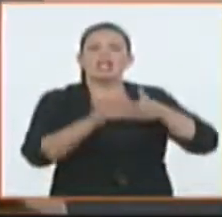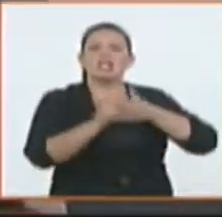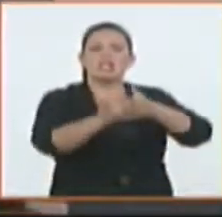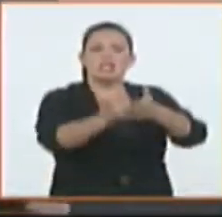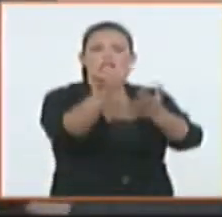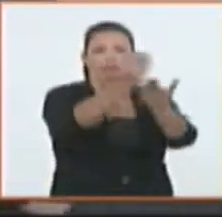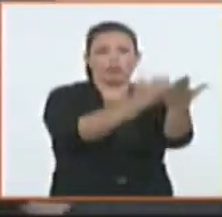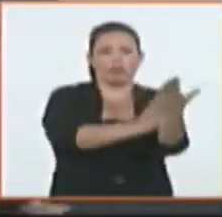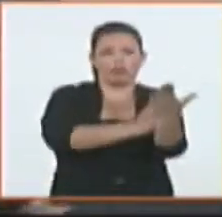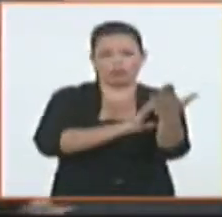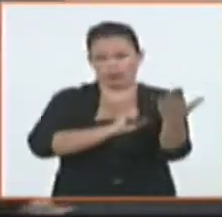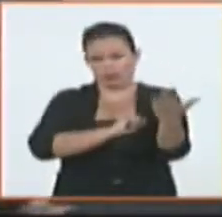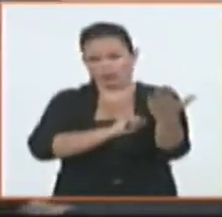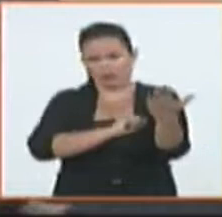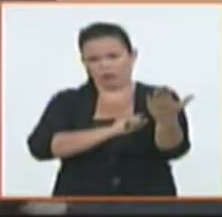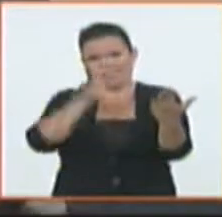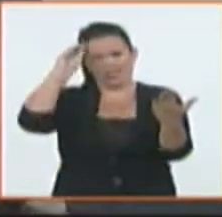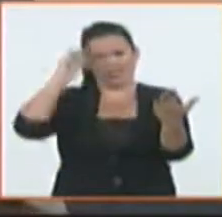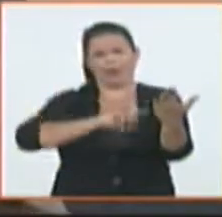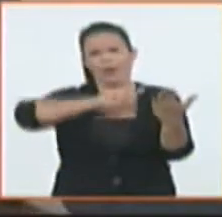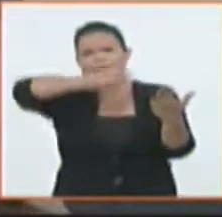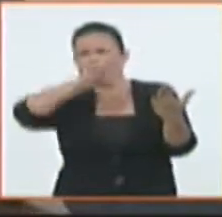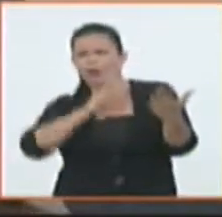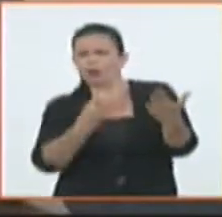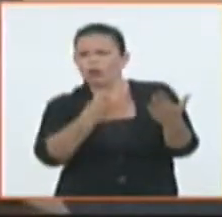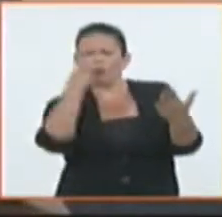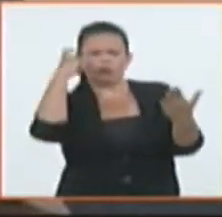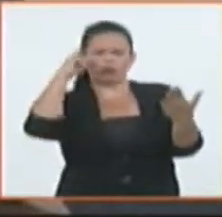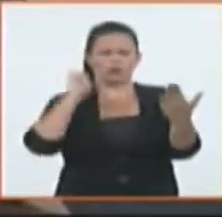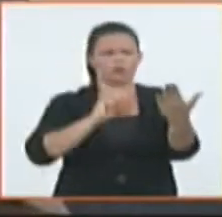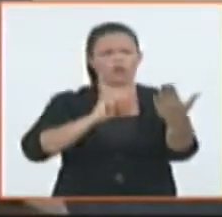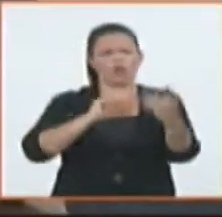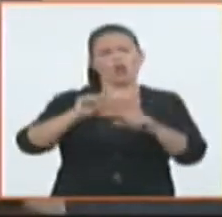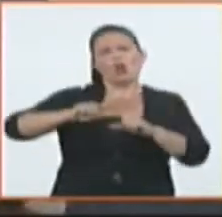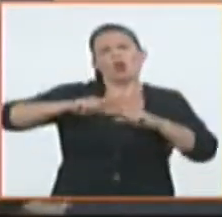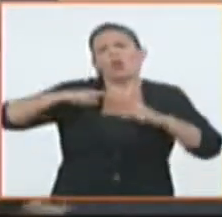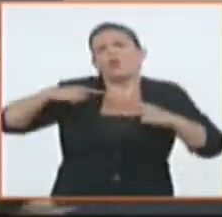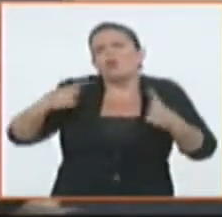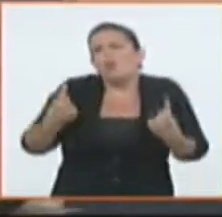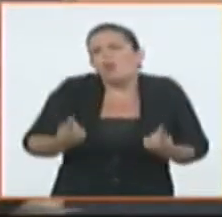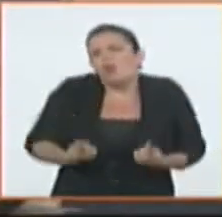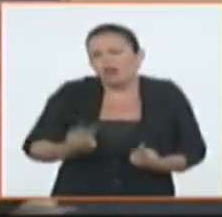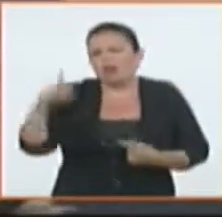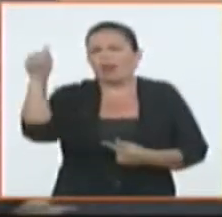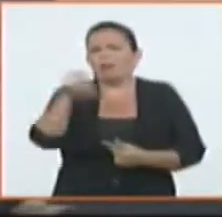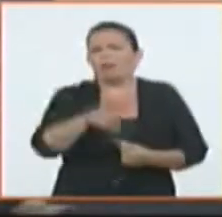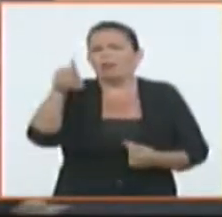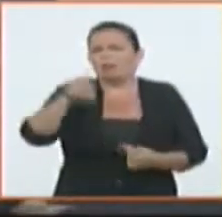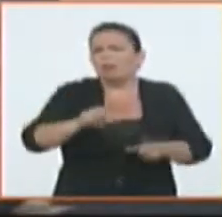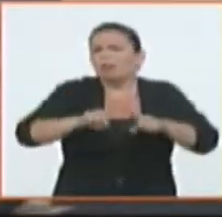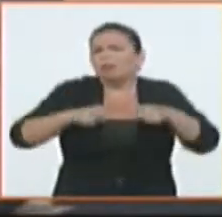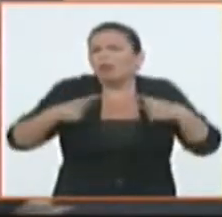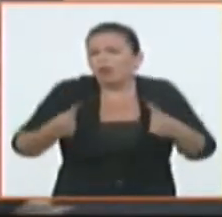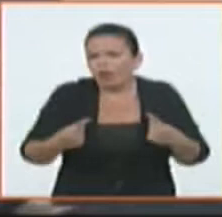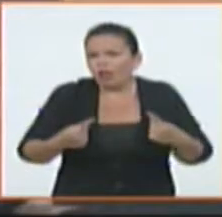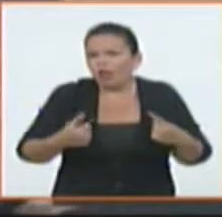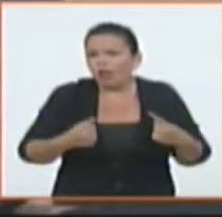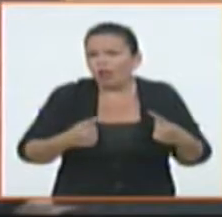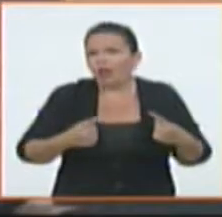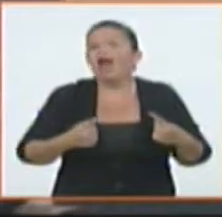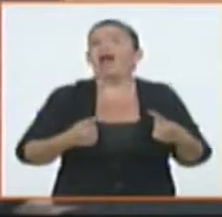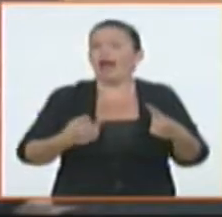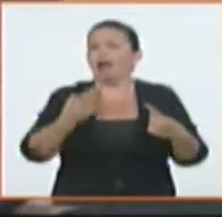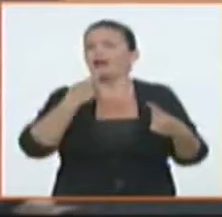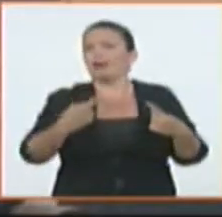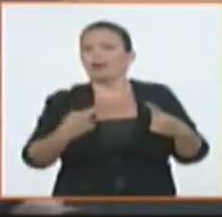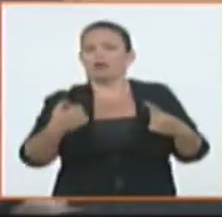qué se participa? Y ahí estoy buscando el contenido del objetivo. Bueno, vamos a participar para resolver el problema de